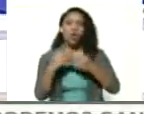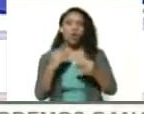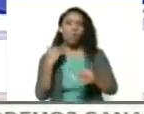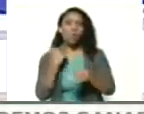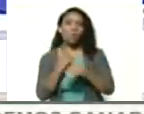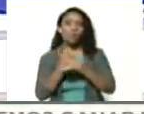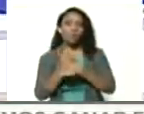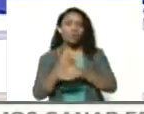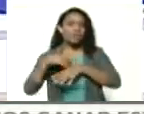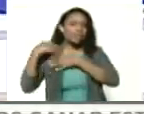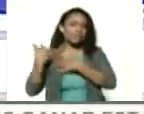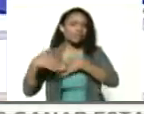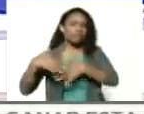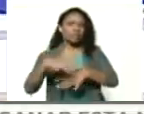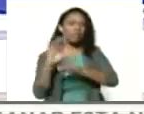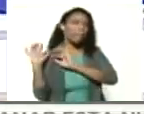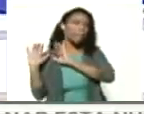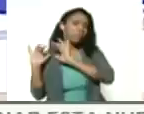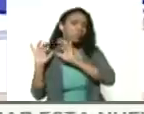Quijotes